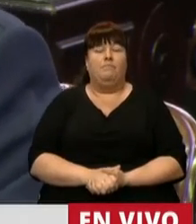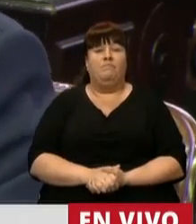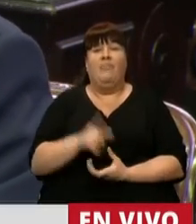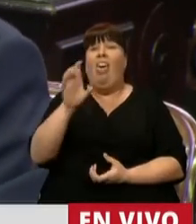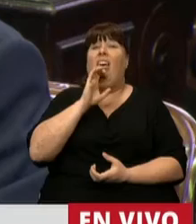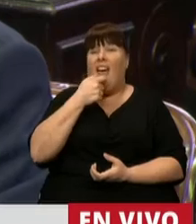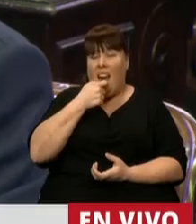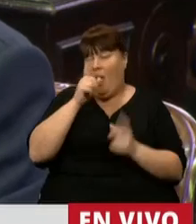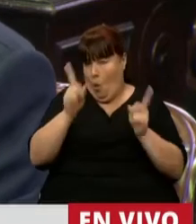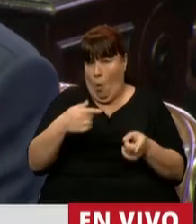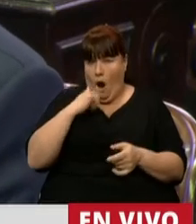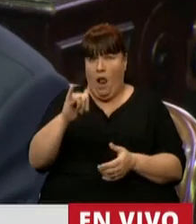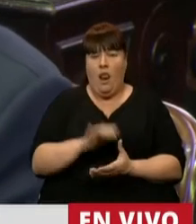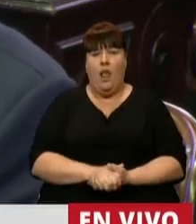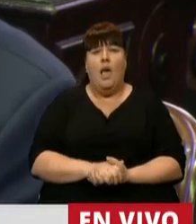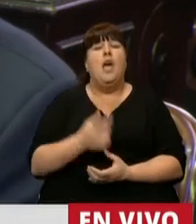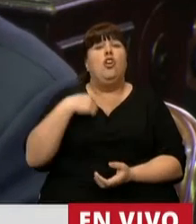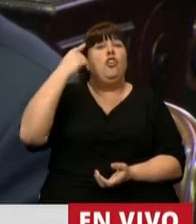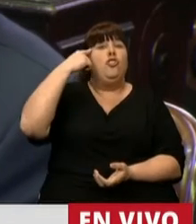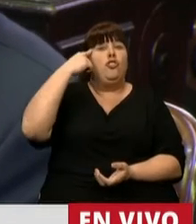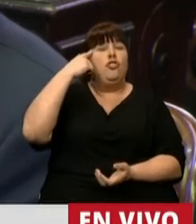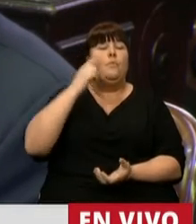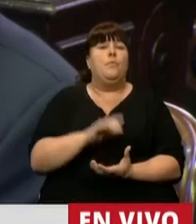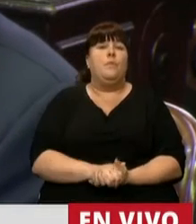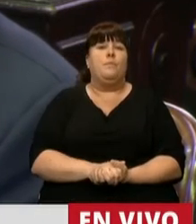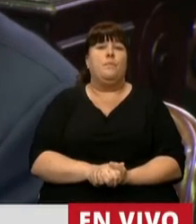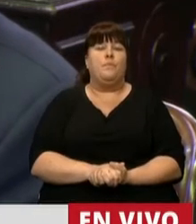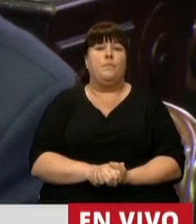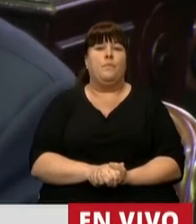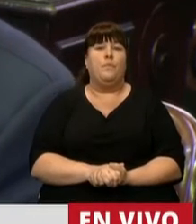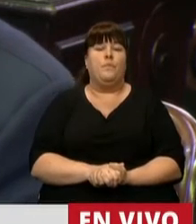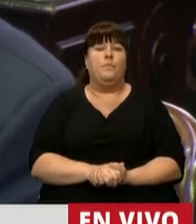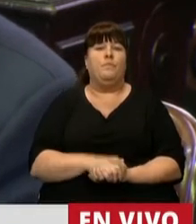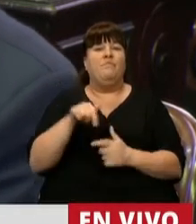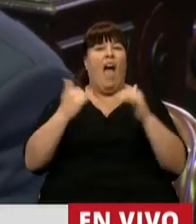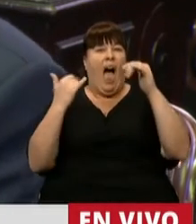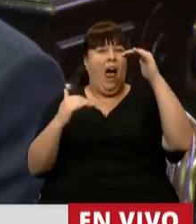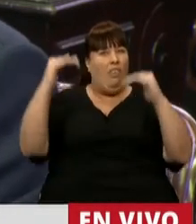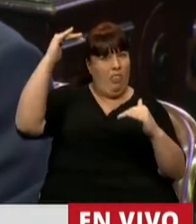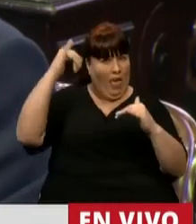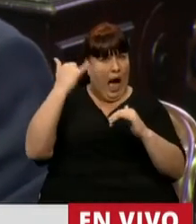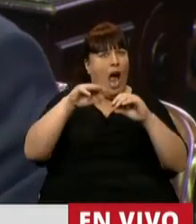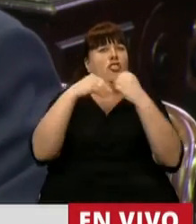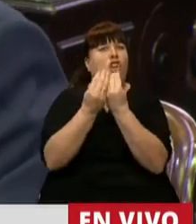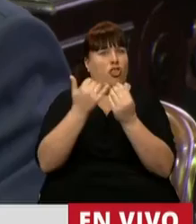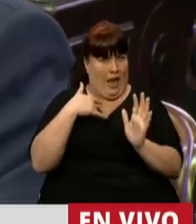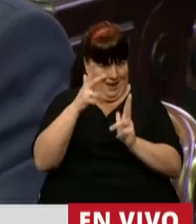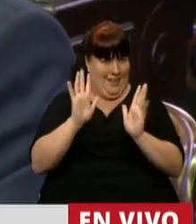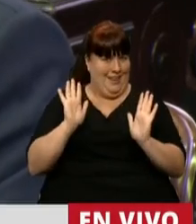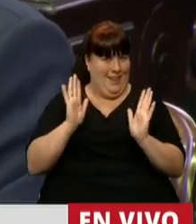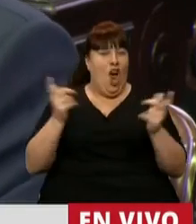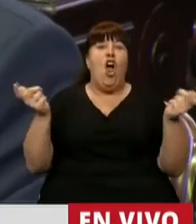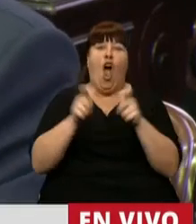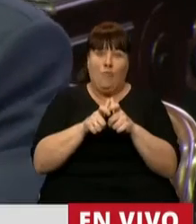Aunque les cause gracia, señor. Por eso yo creo que esta inequidad, y les voy a dar números, porque